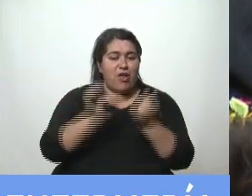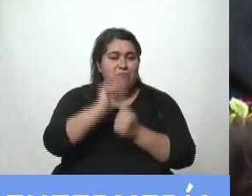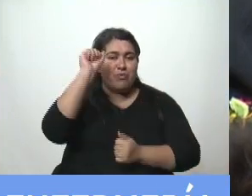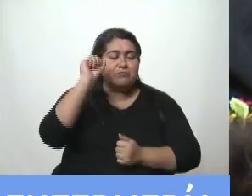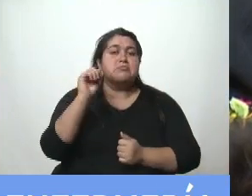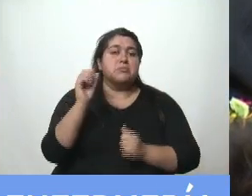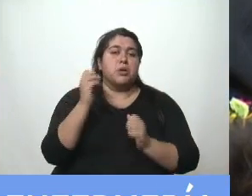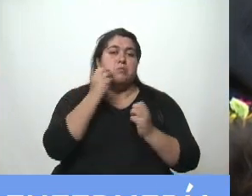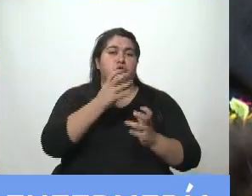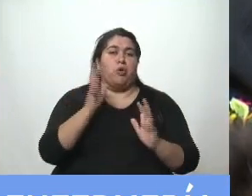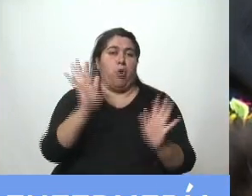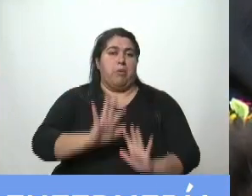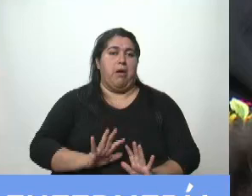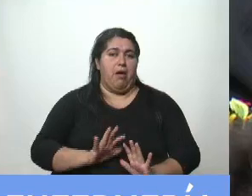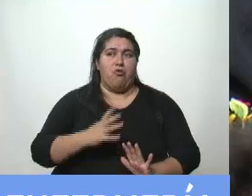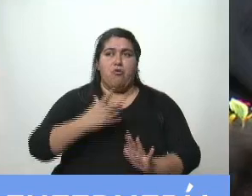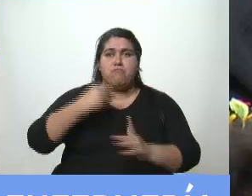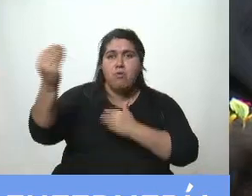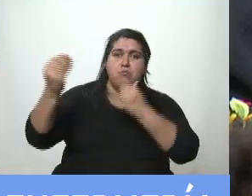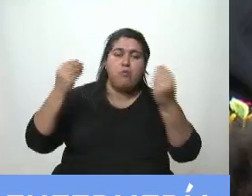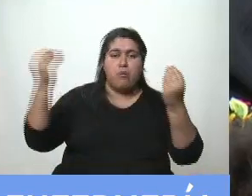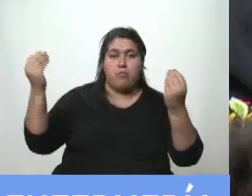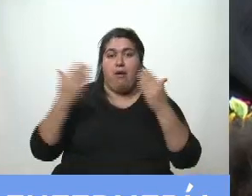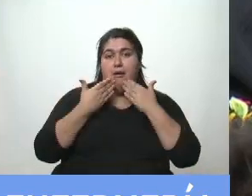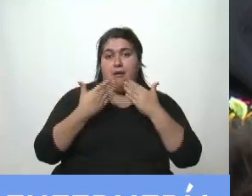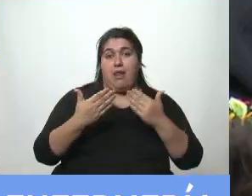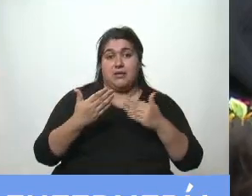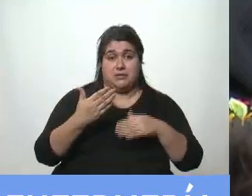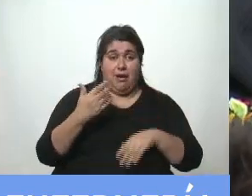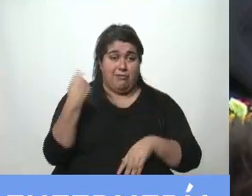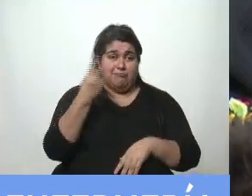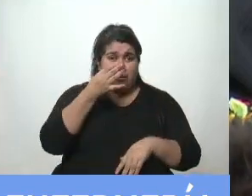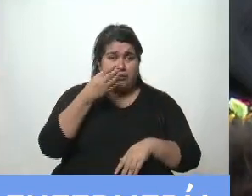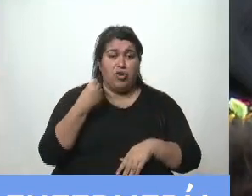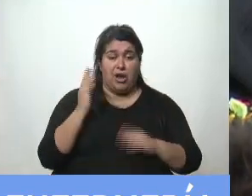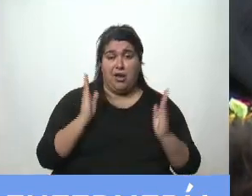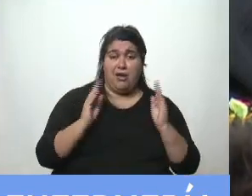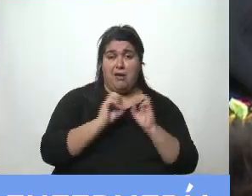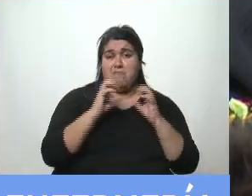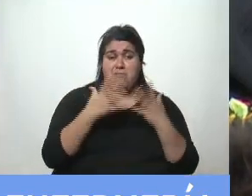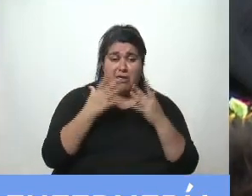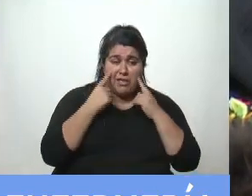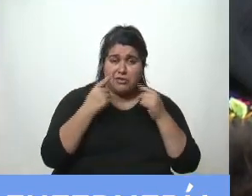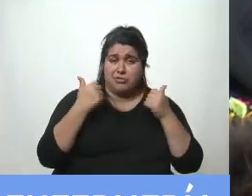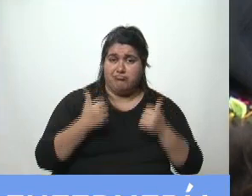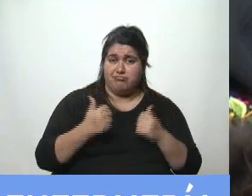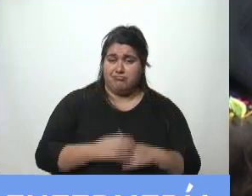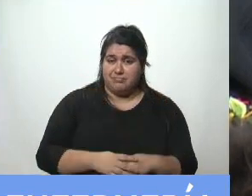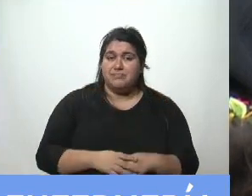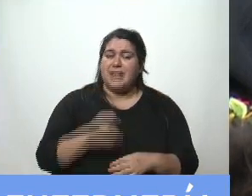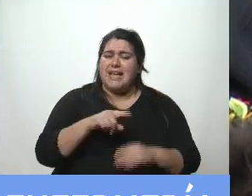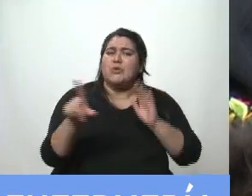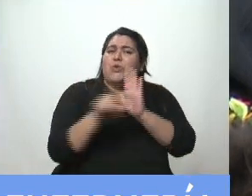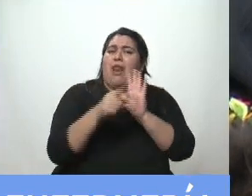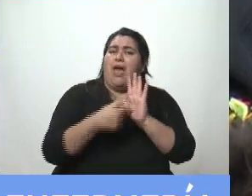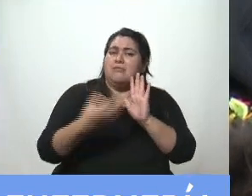mejor preparados que se vio en la atención a los pacientes. Así que esta es una ley que